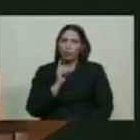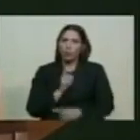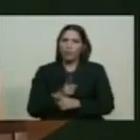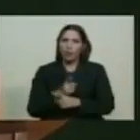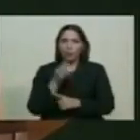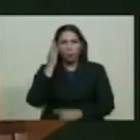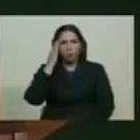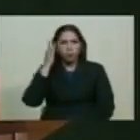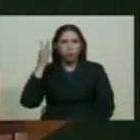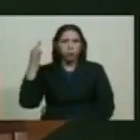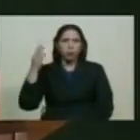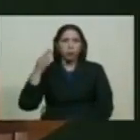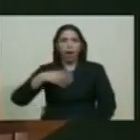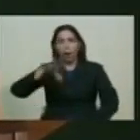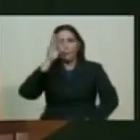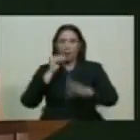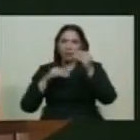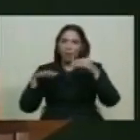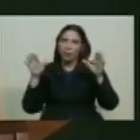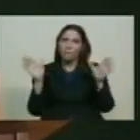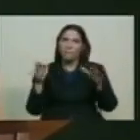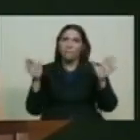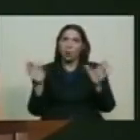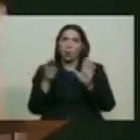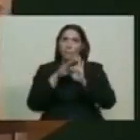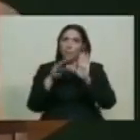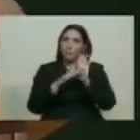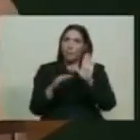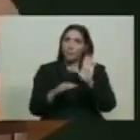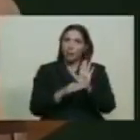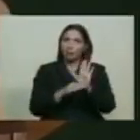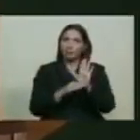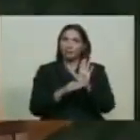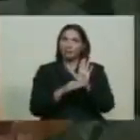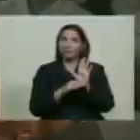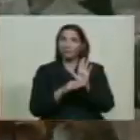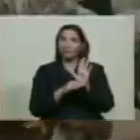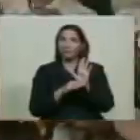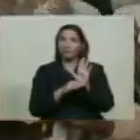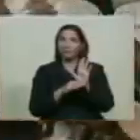volar para cumplir nuestras metas. ¡Vivan los técnicos medios!